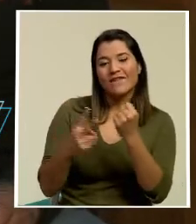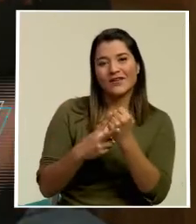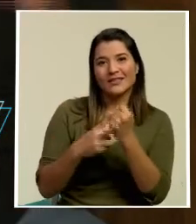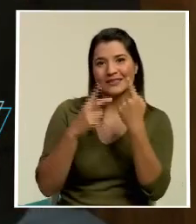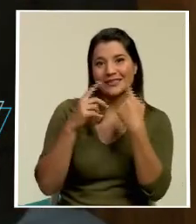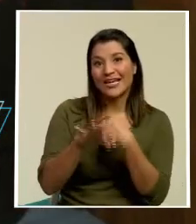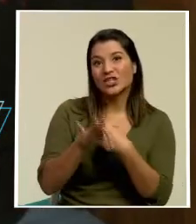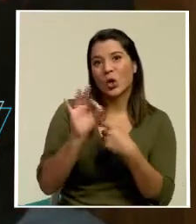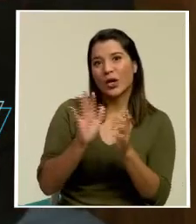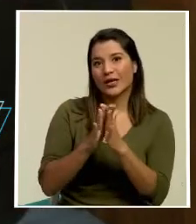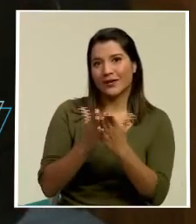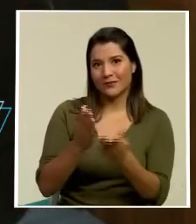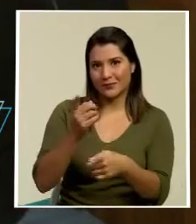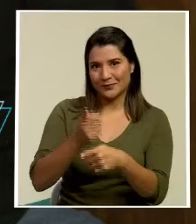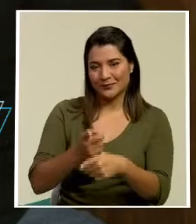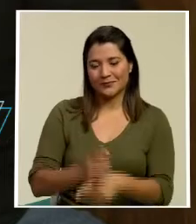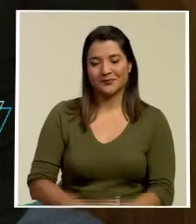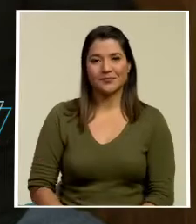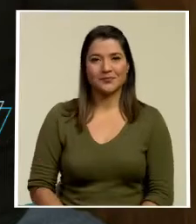Osvaldo, la